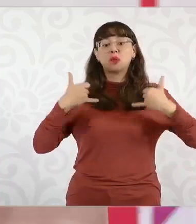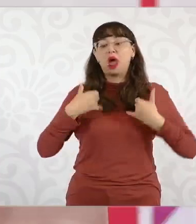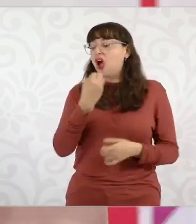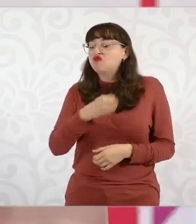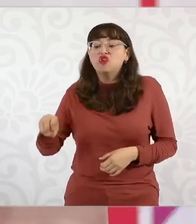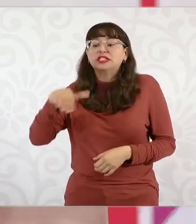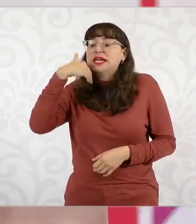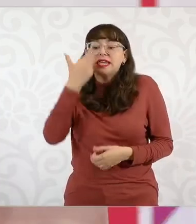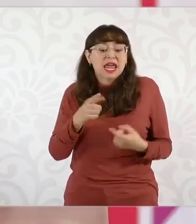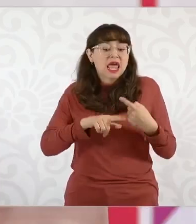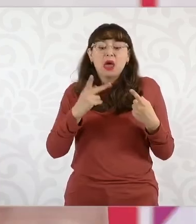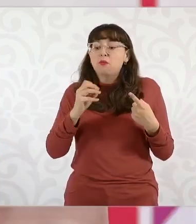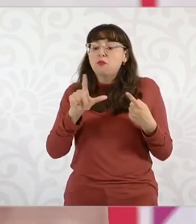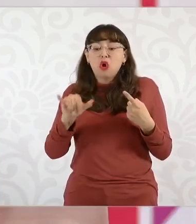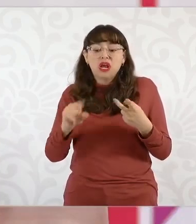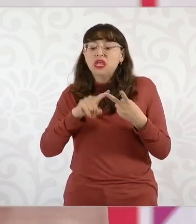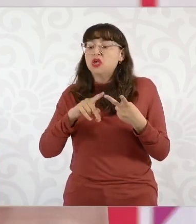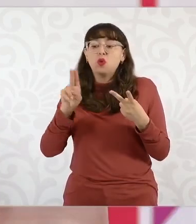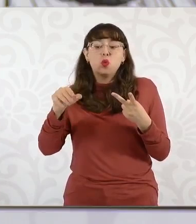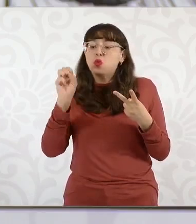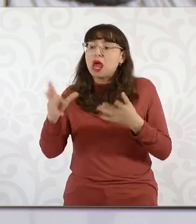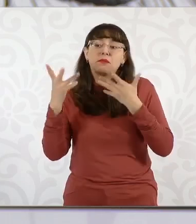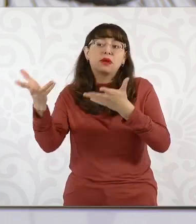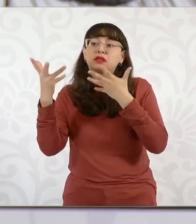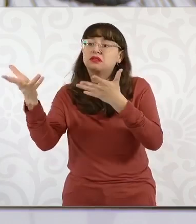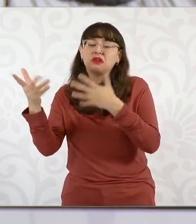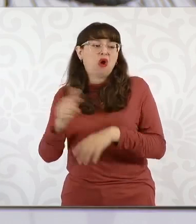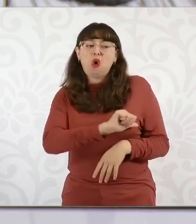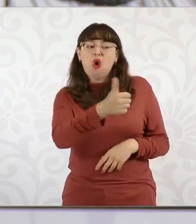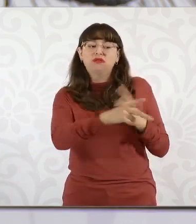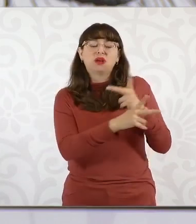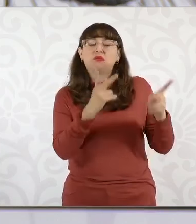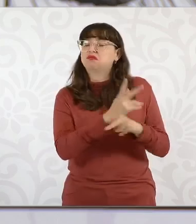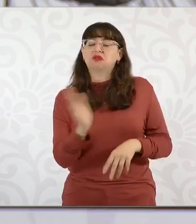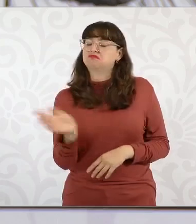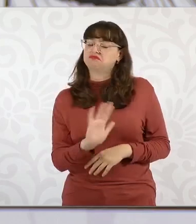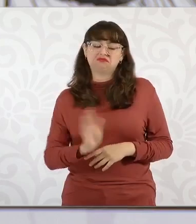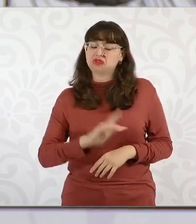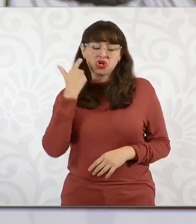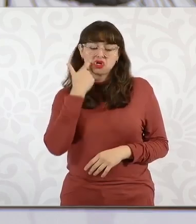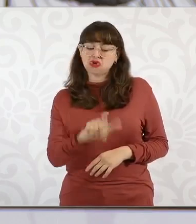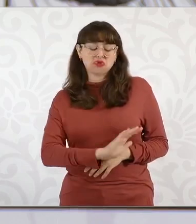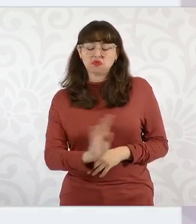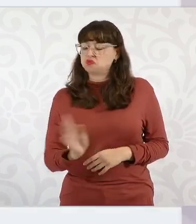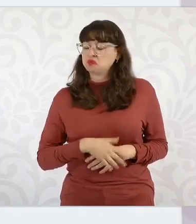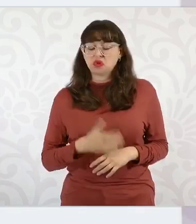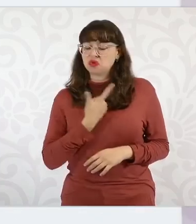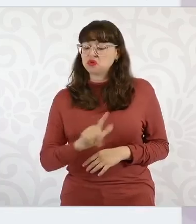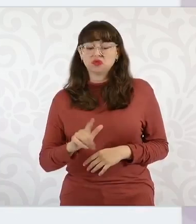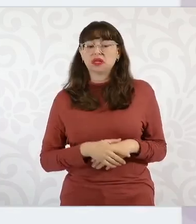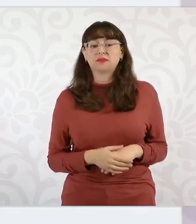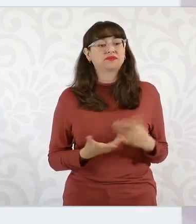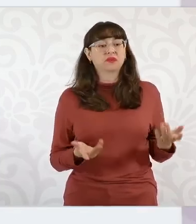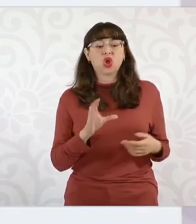entrar a la UNAM o al Poli, que su deseo original no era entrar al CONALEP o al CECATIS o al CETIS o